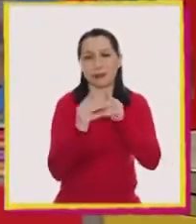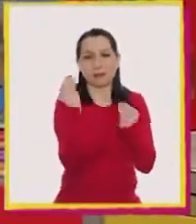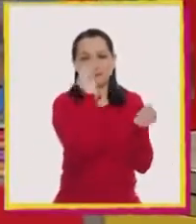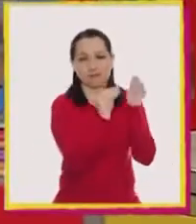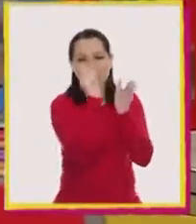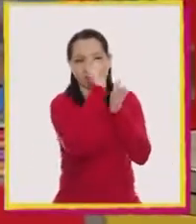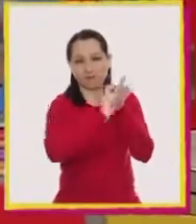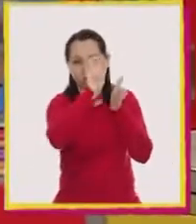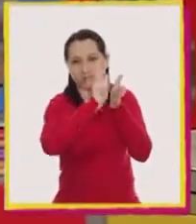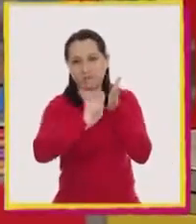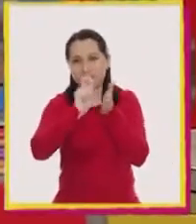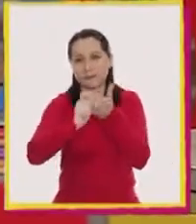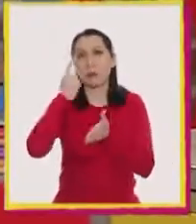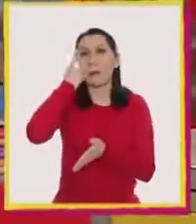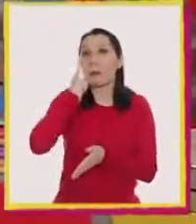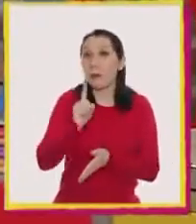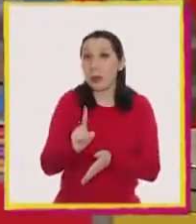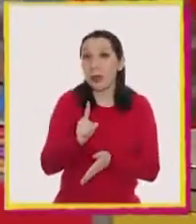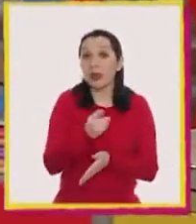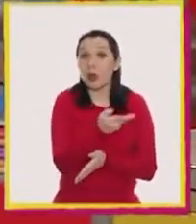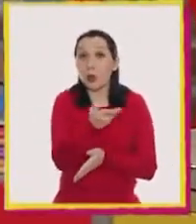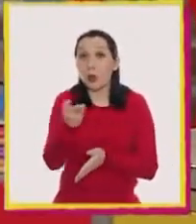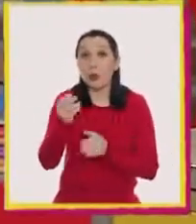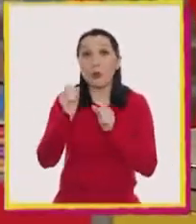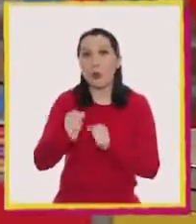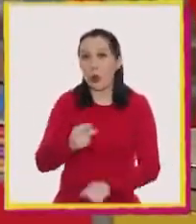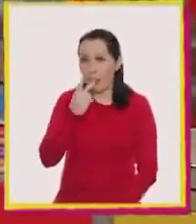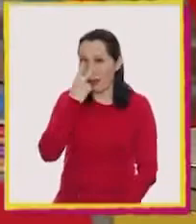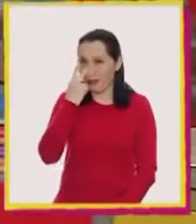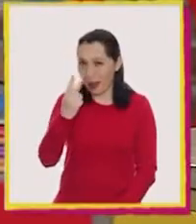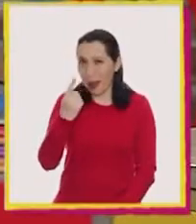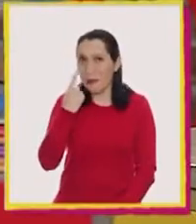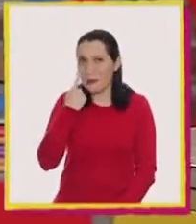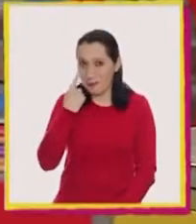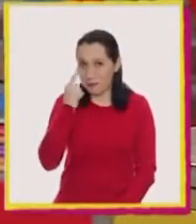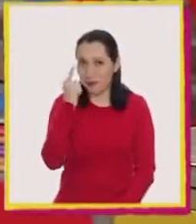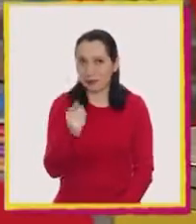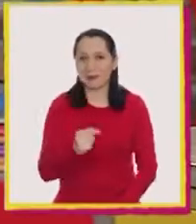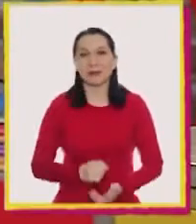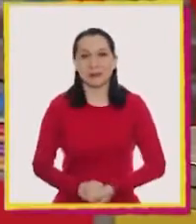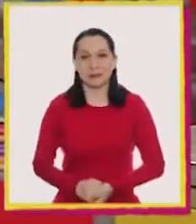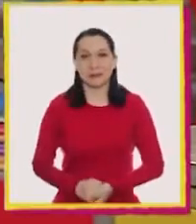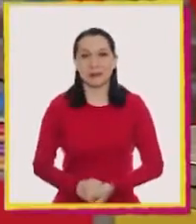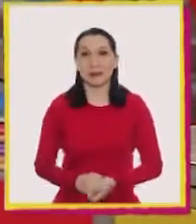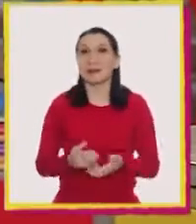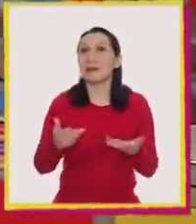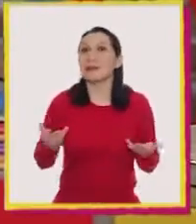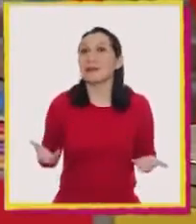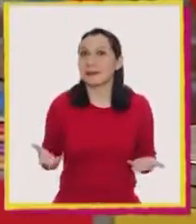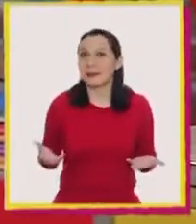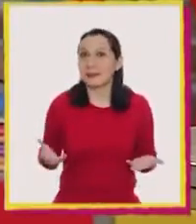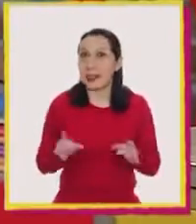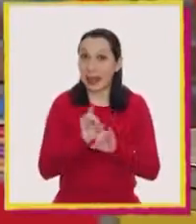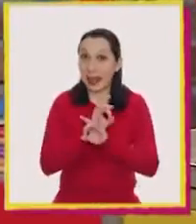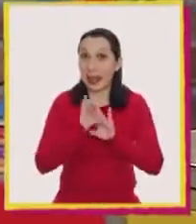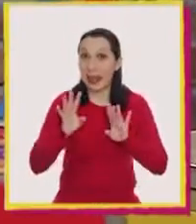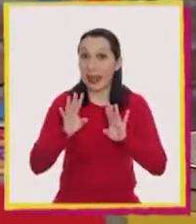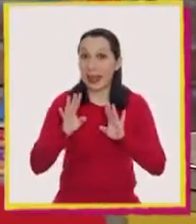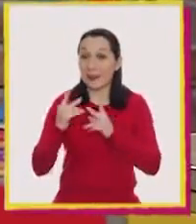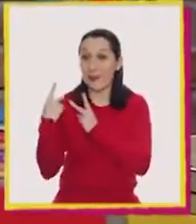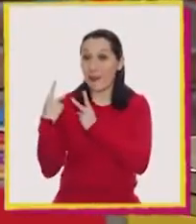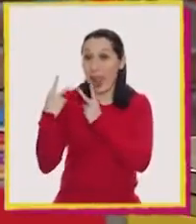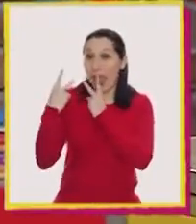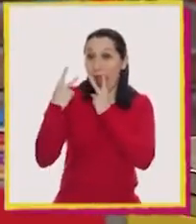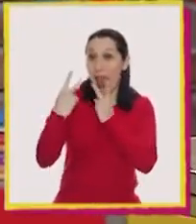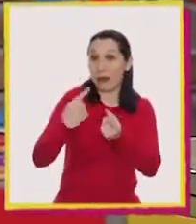etc. Pero quiero que esto lo puedan ver con sus propios ojos. Así que, ¿listo